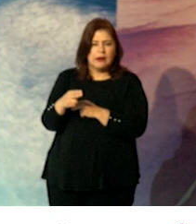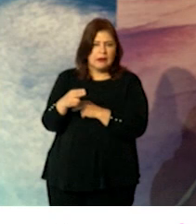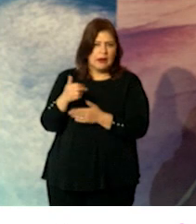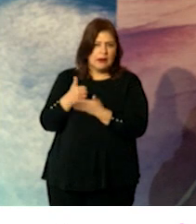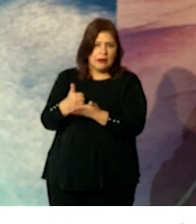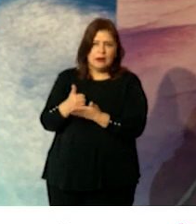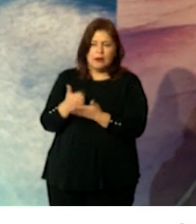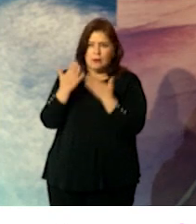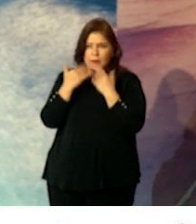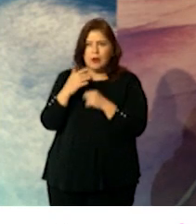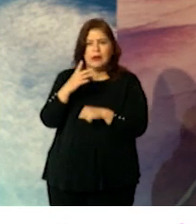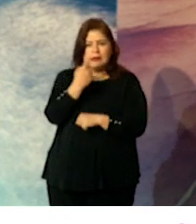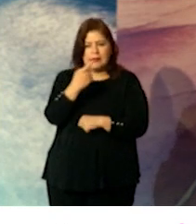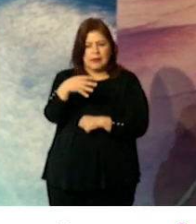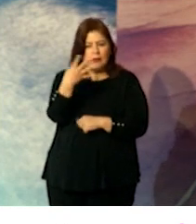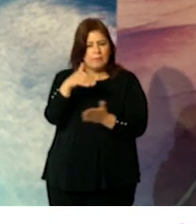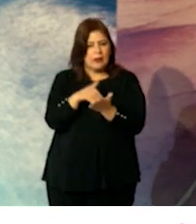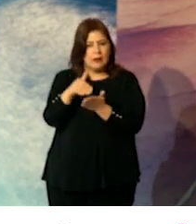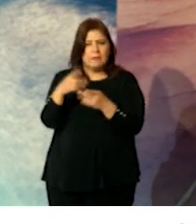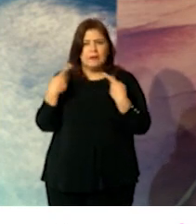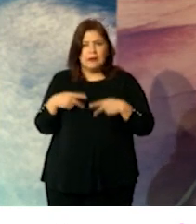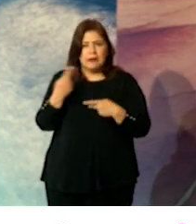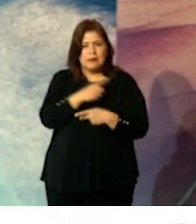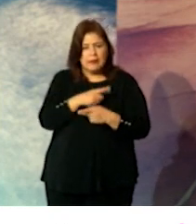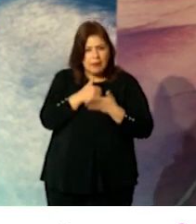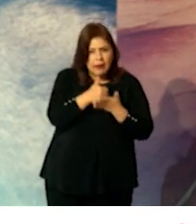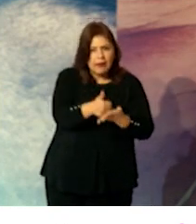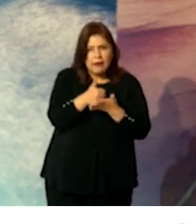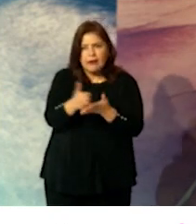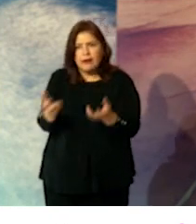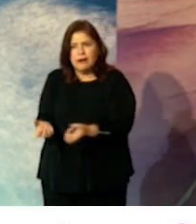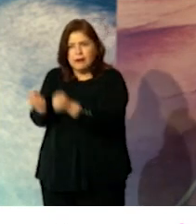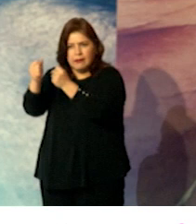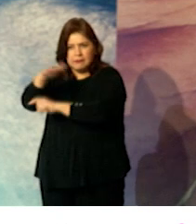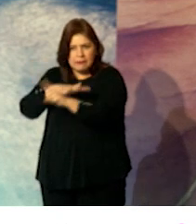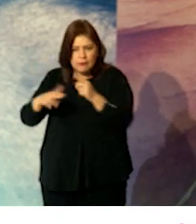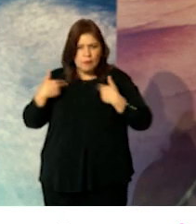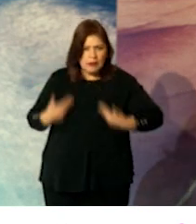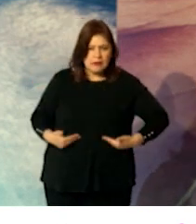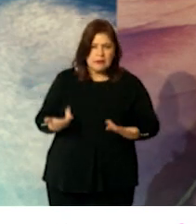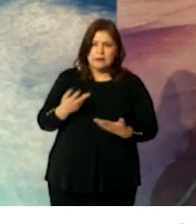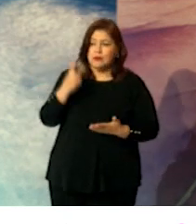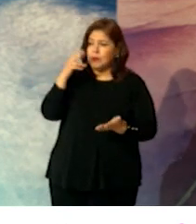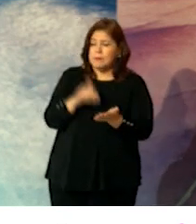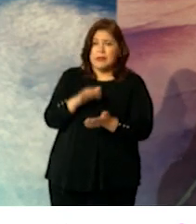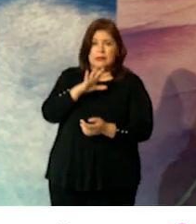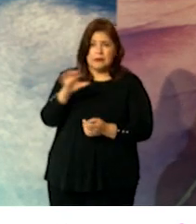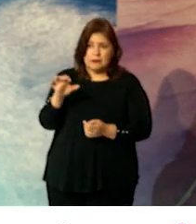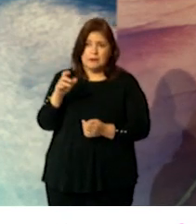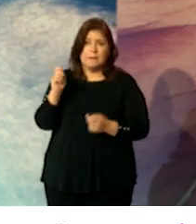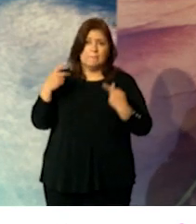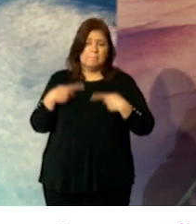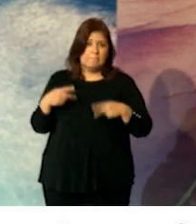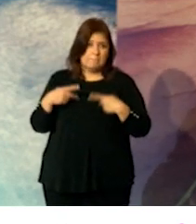hay 114 millones de personas que necesitan asistencia alimentaria urgente y 2.500 millones de personas que